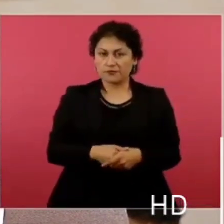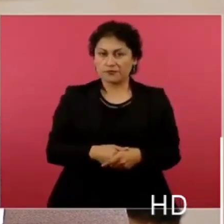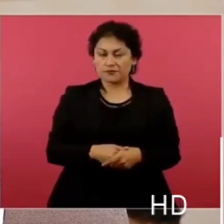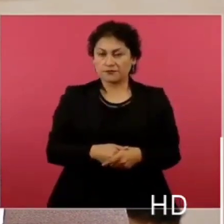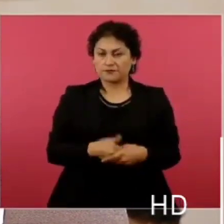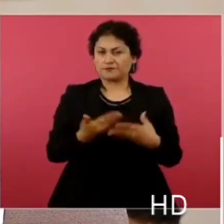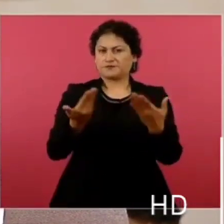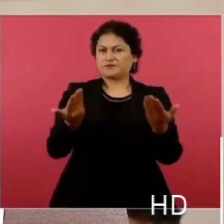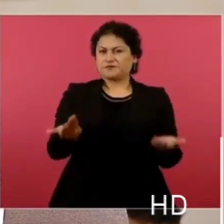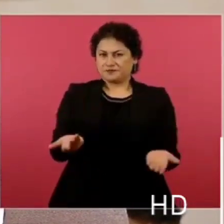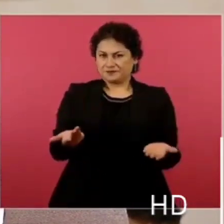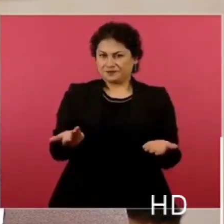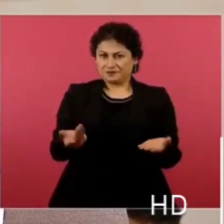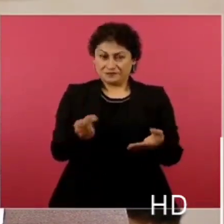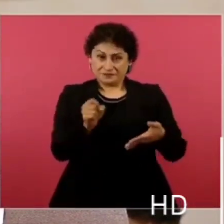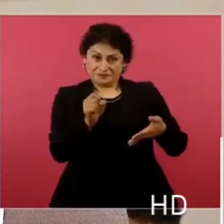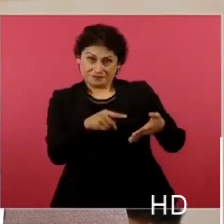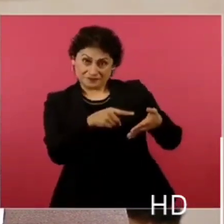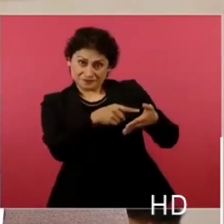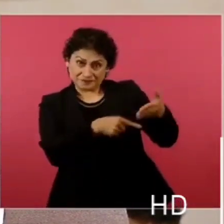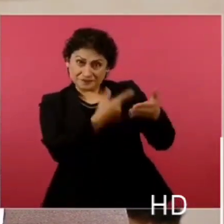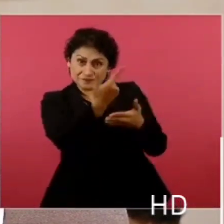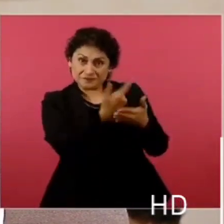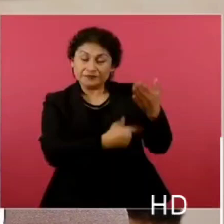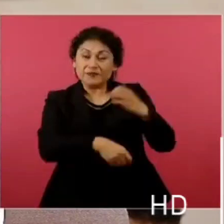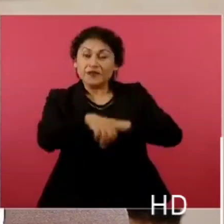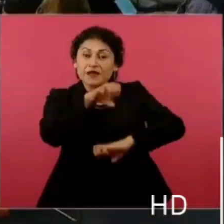que construyeron en ese entonces